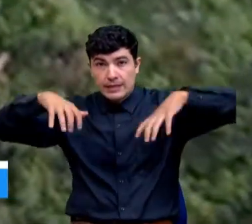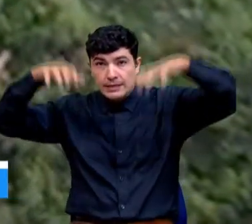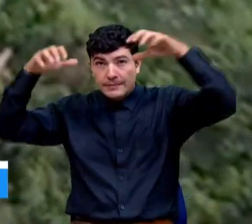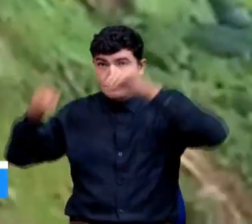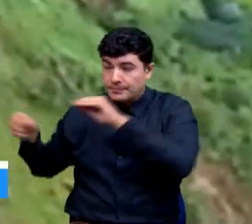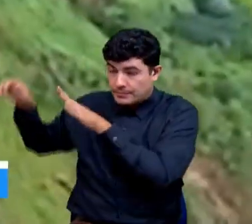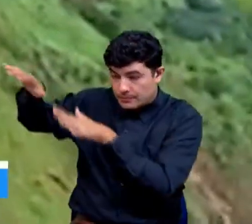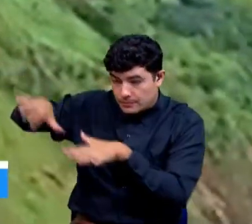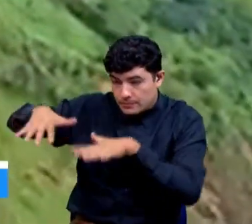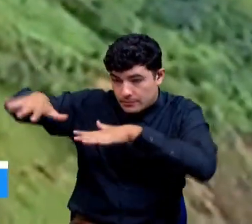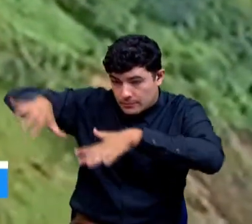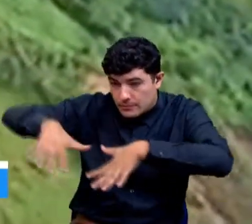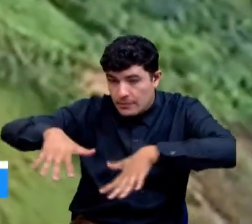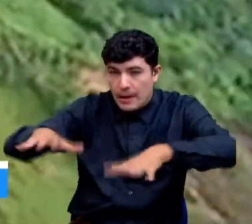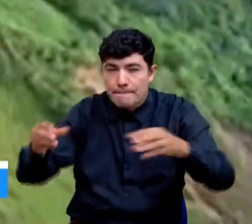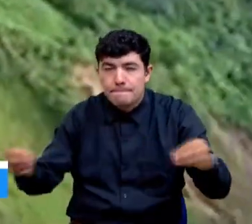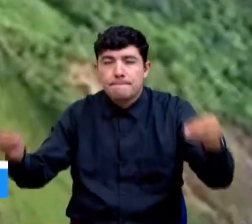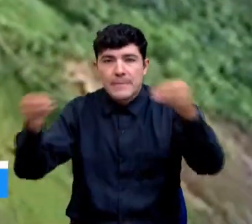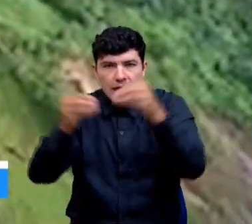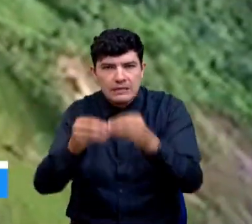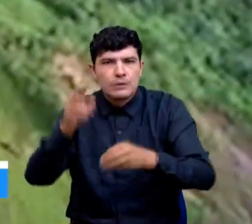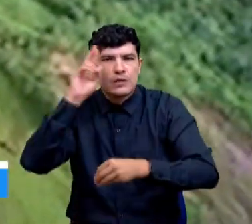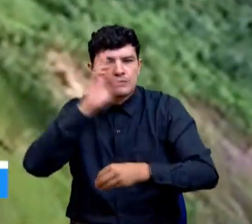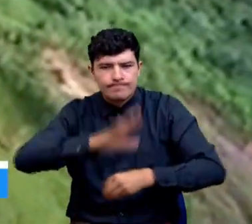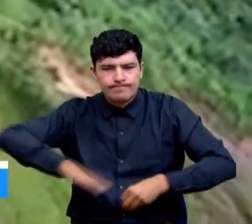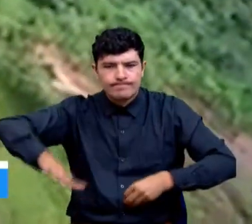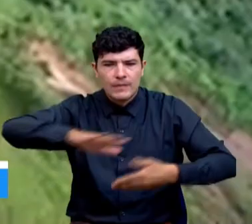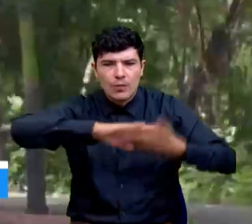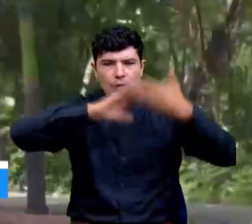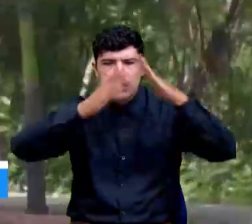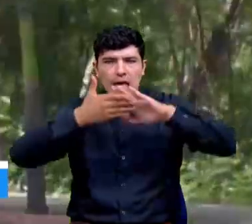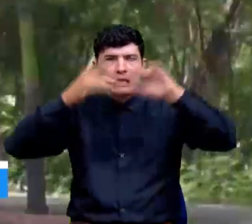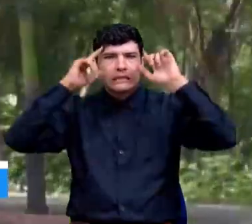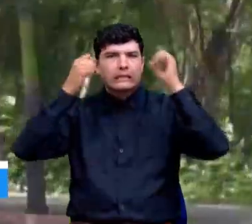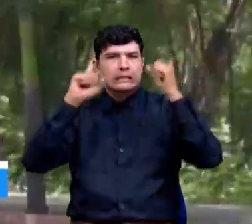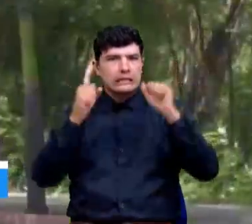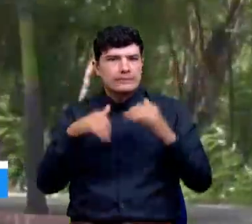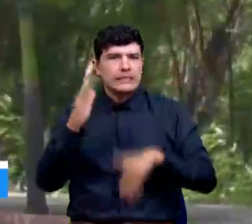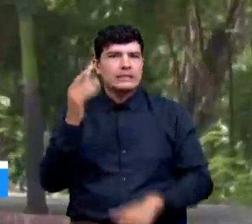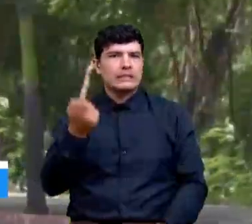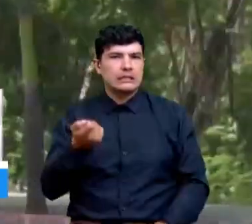sea mayor, lo que ha generado más preocupación en las comunidades.